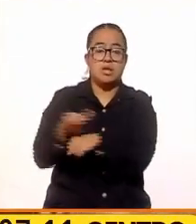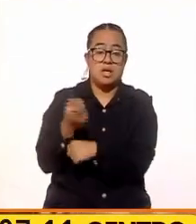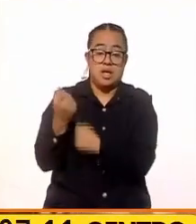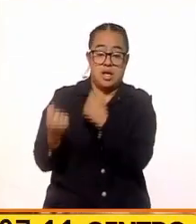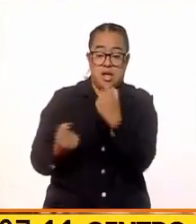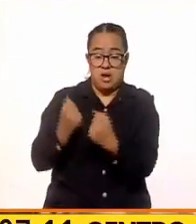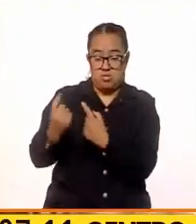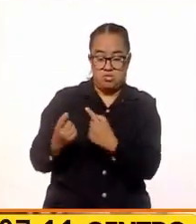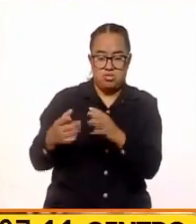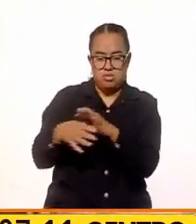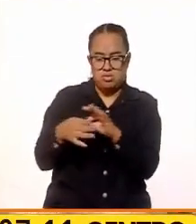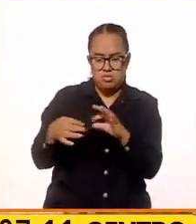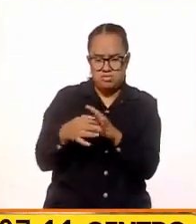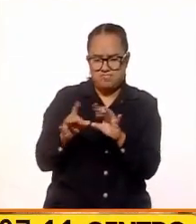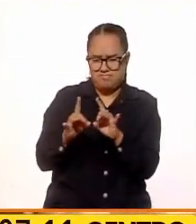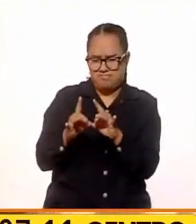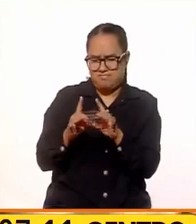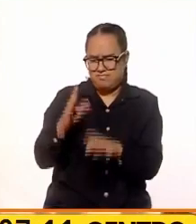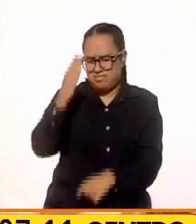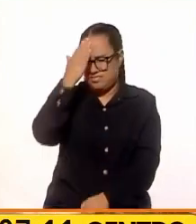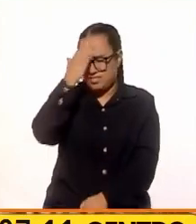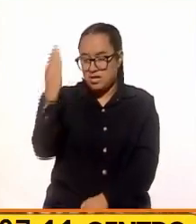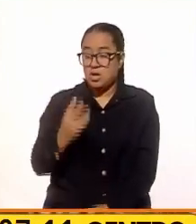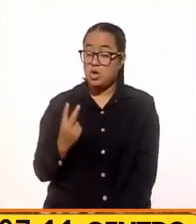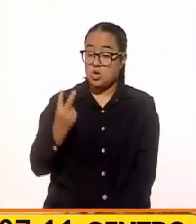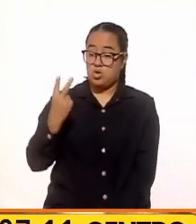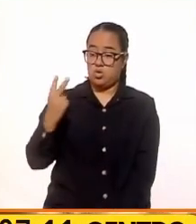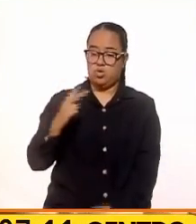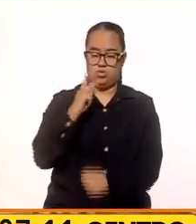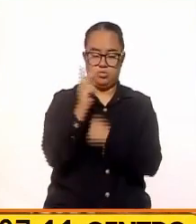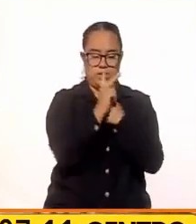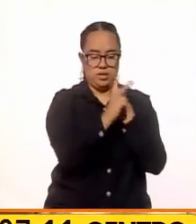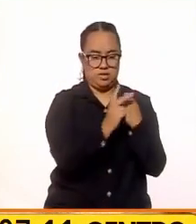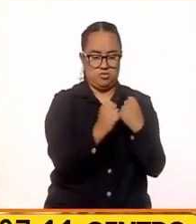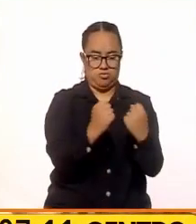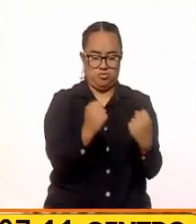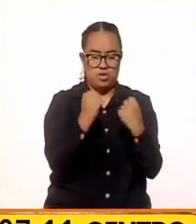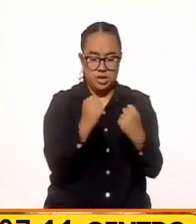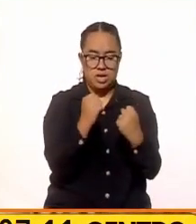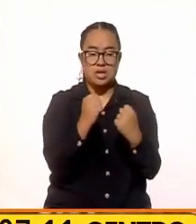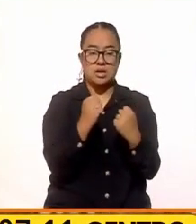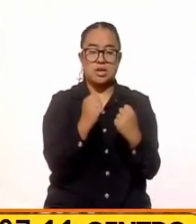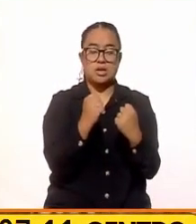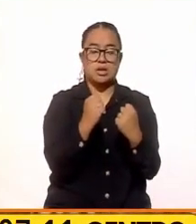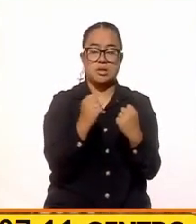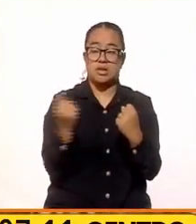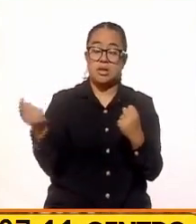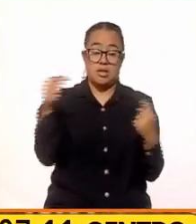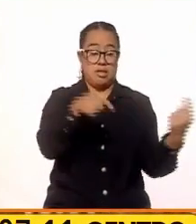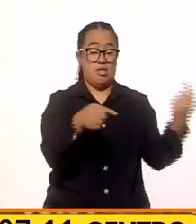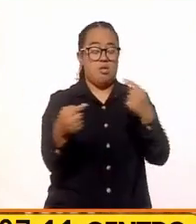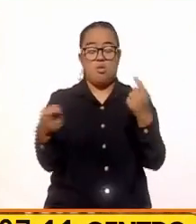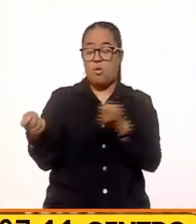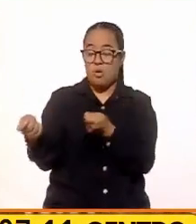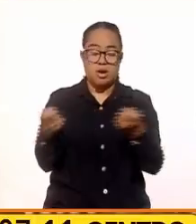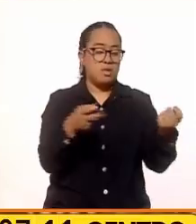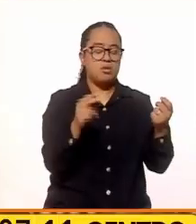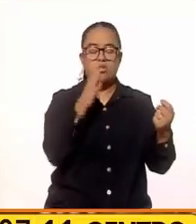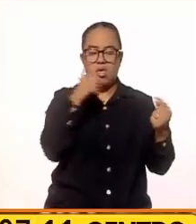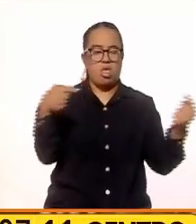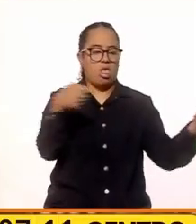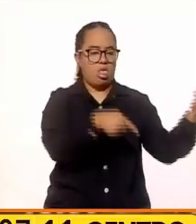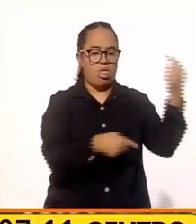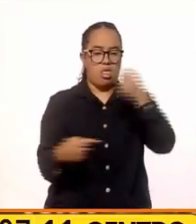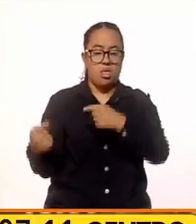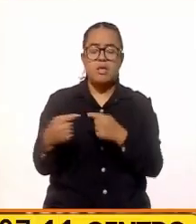teóricos llaman un empate catastrófico. Dos fuerzas muy importantes no dejan gobernar una a otra. Y lo que ha sucedido, la